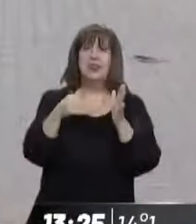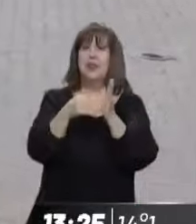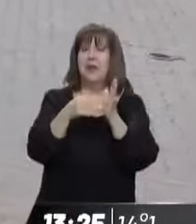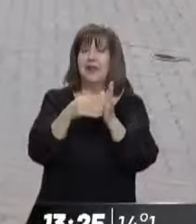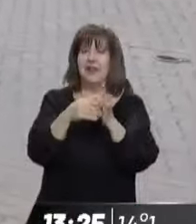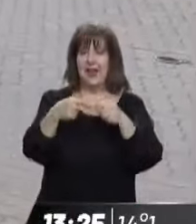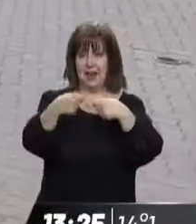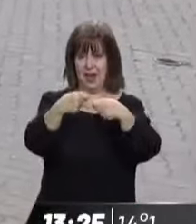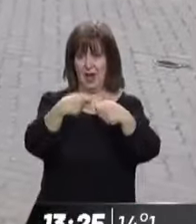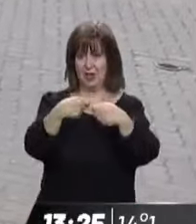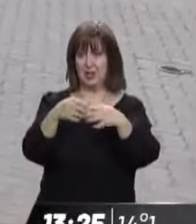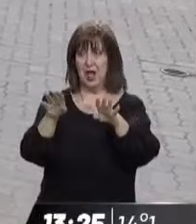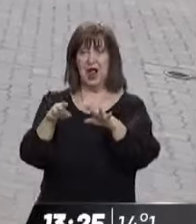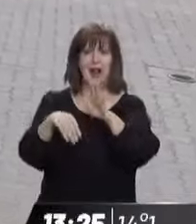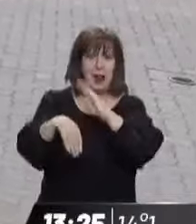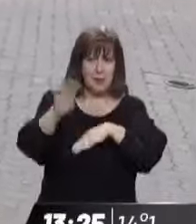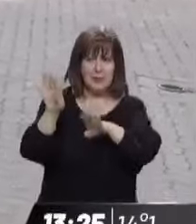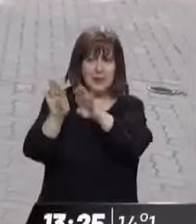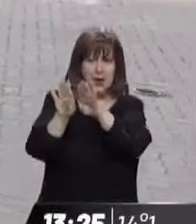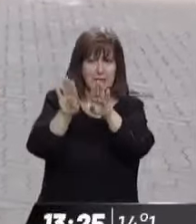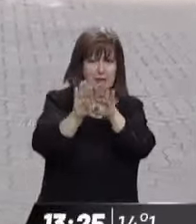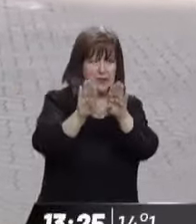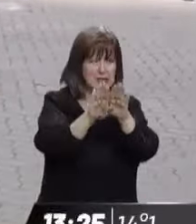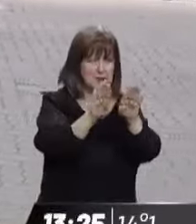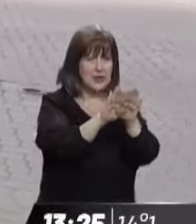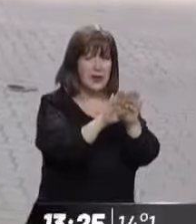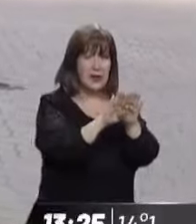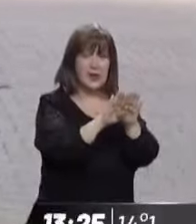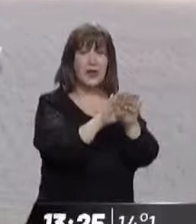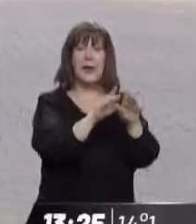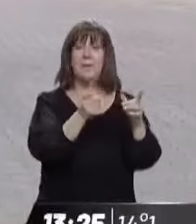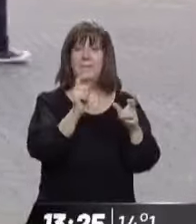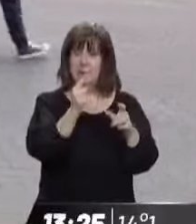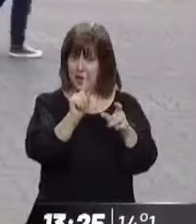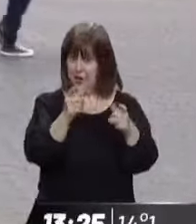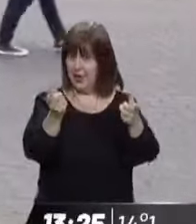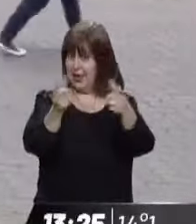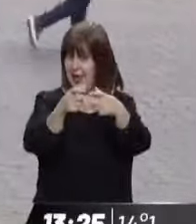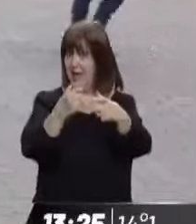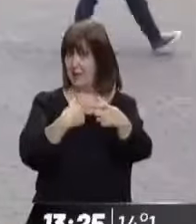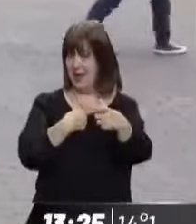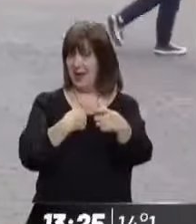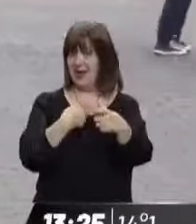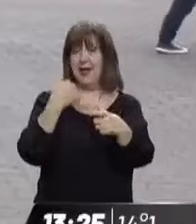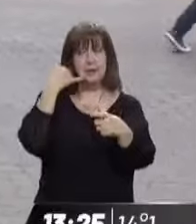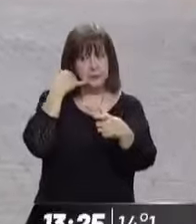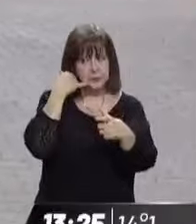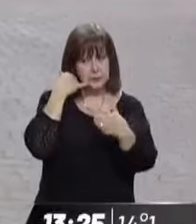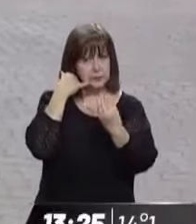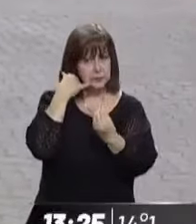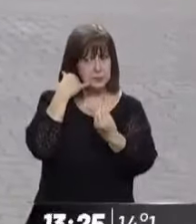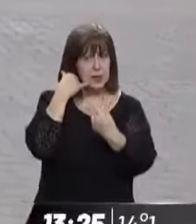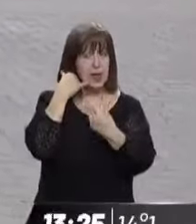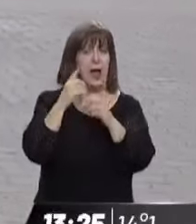los comercios, si bien están cerrados, la mayoría, de hecho nos decían desde la FEB y de la Cámara que nuclea a los comerciantes del centro, que